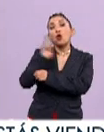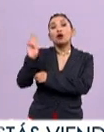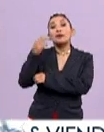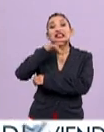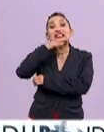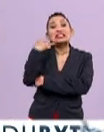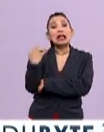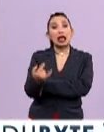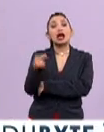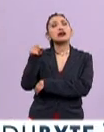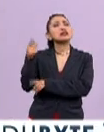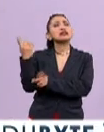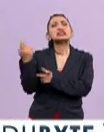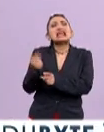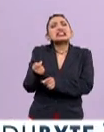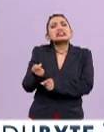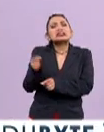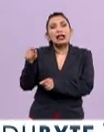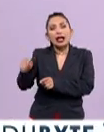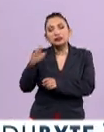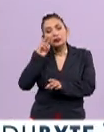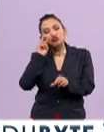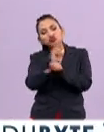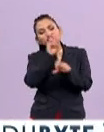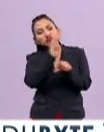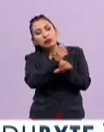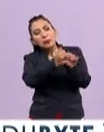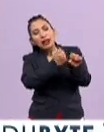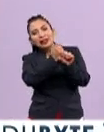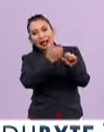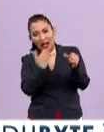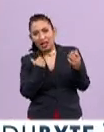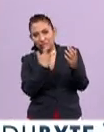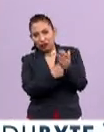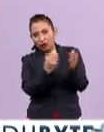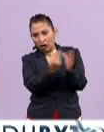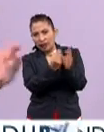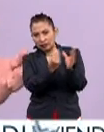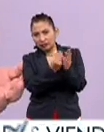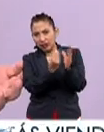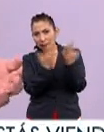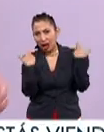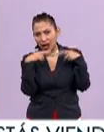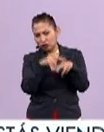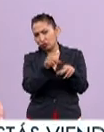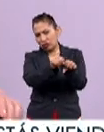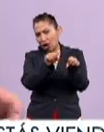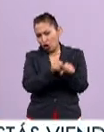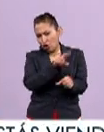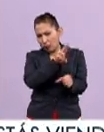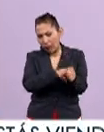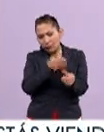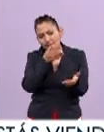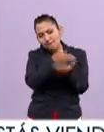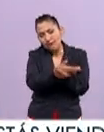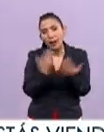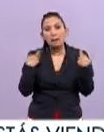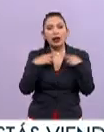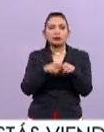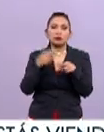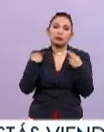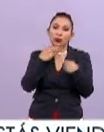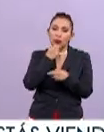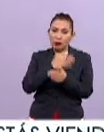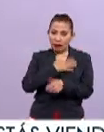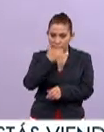Chile, que tiene que ver con la observancia de la práctica docente en las aulas, en los salones. Maestra, maestro,